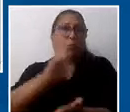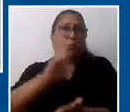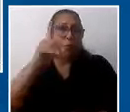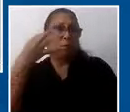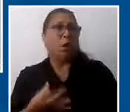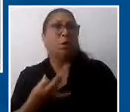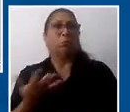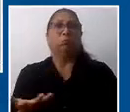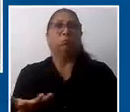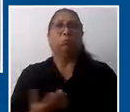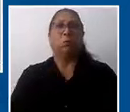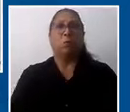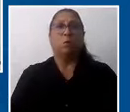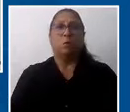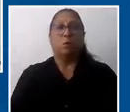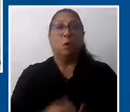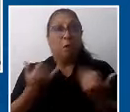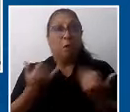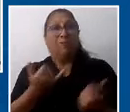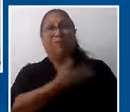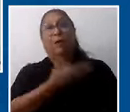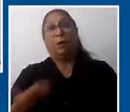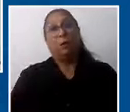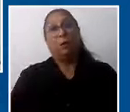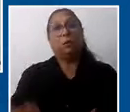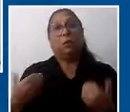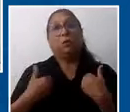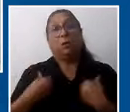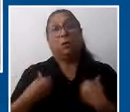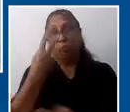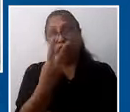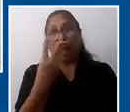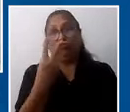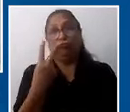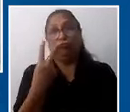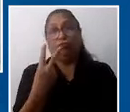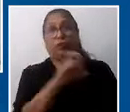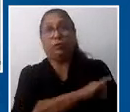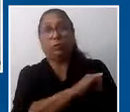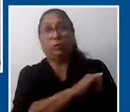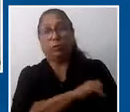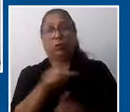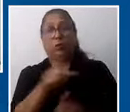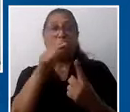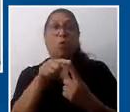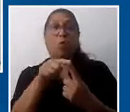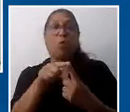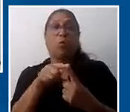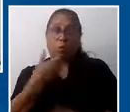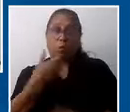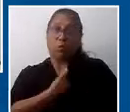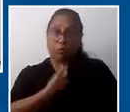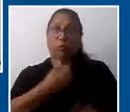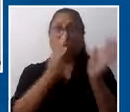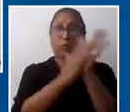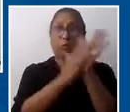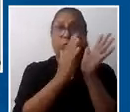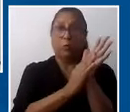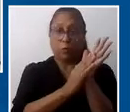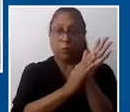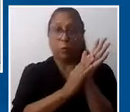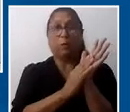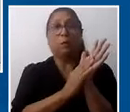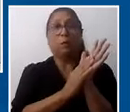Sí. En el Estado peruano tenemos diversas instituciones, ¿no? Una de ellas es la nuestra, la Defensoría del Pueblo, ¿no?